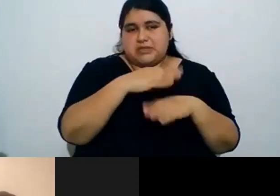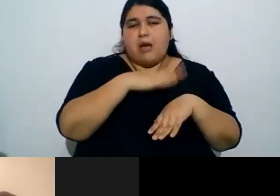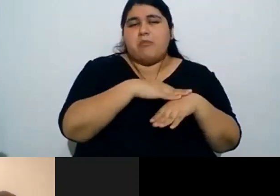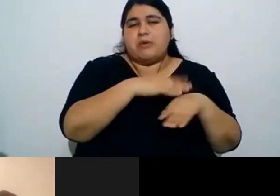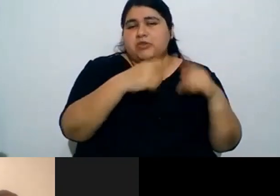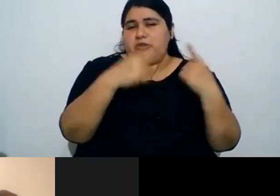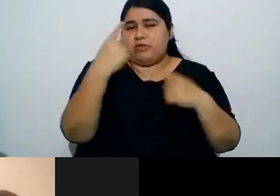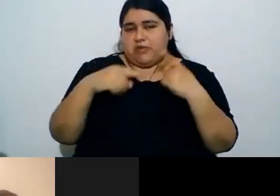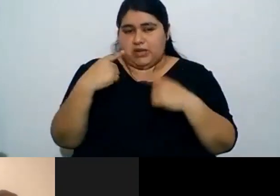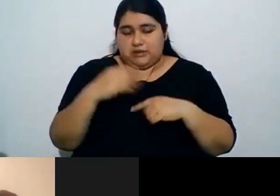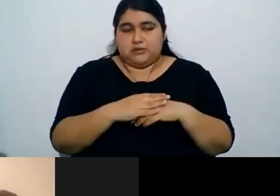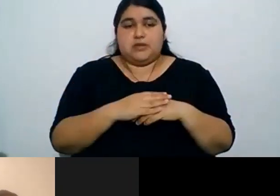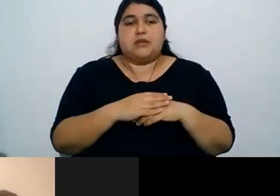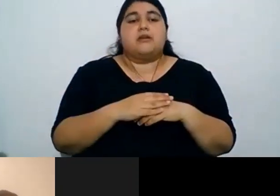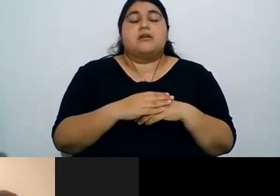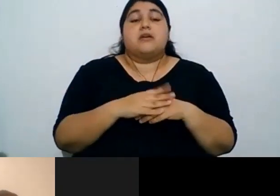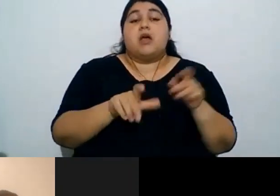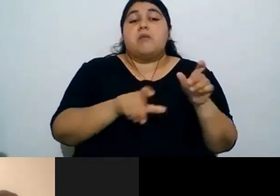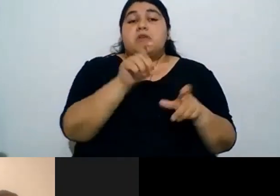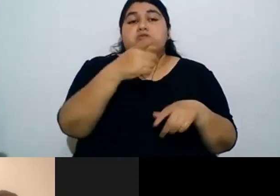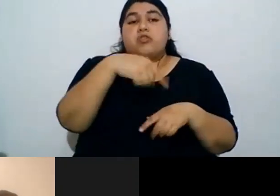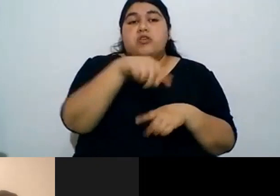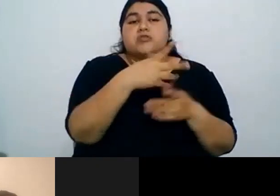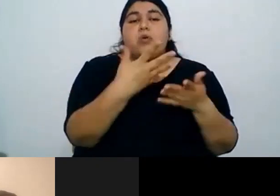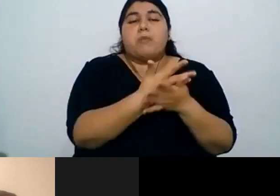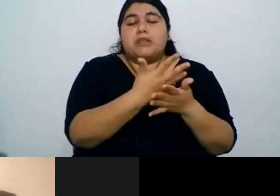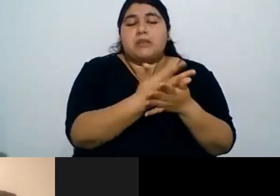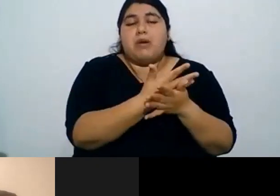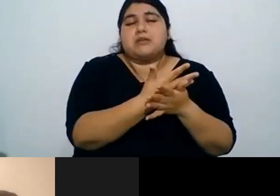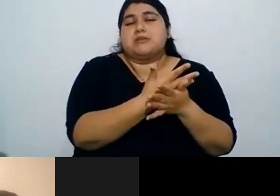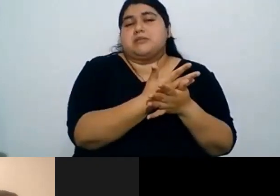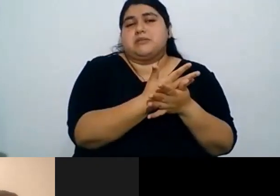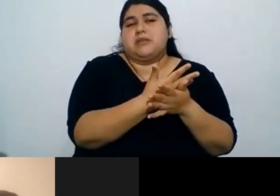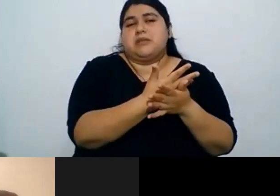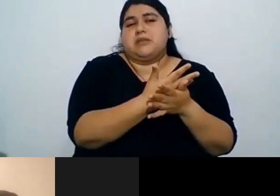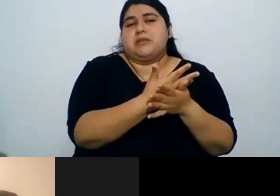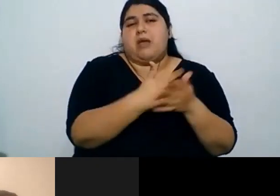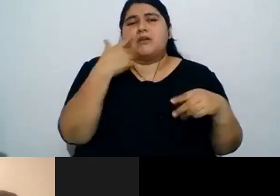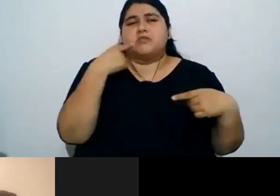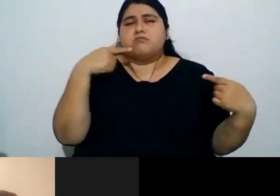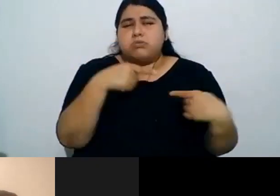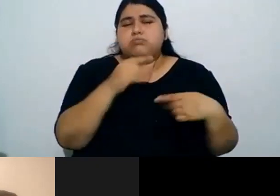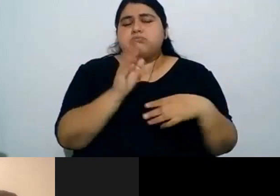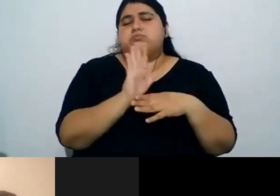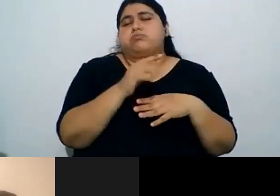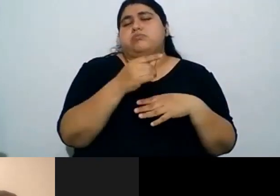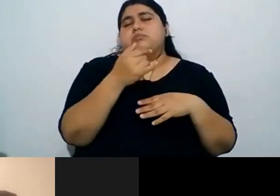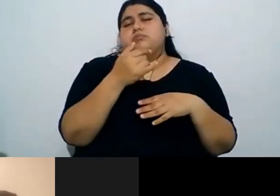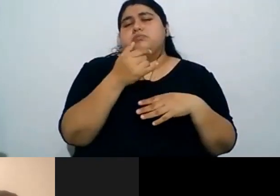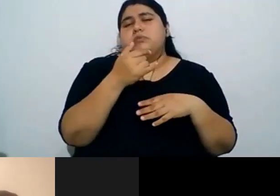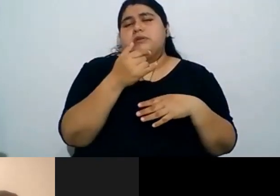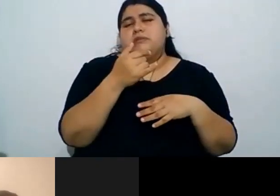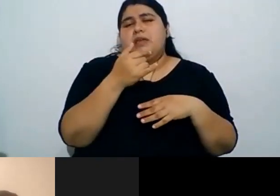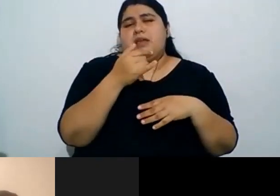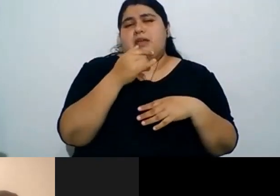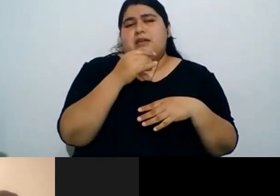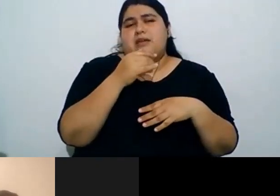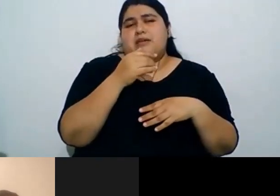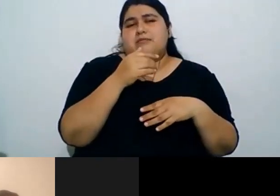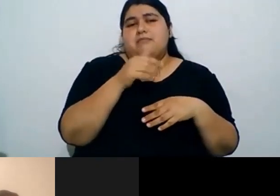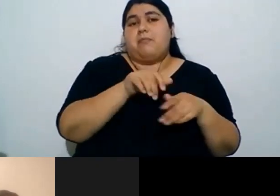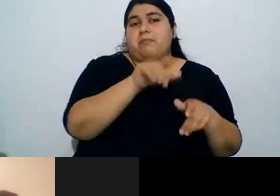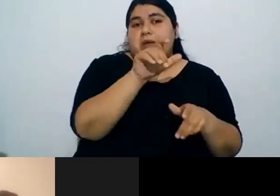Uno, son víctimas de la confrontación armada directamente